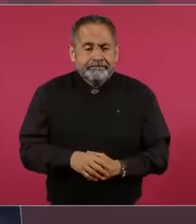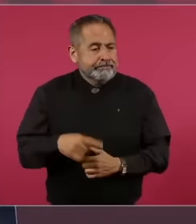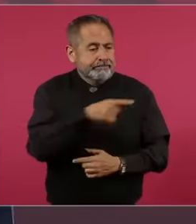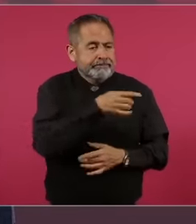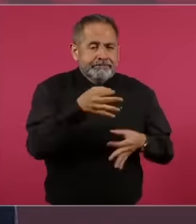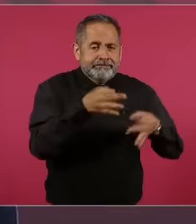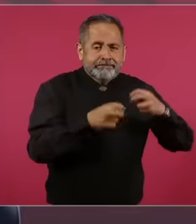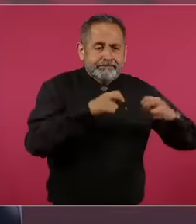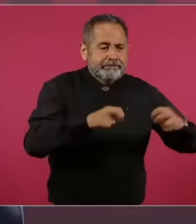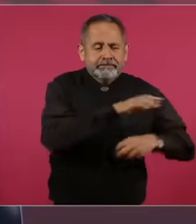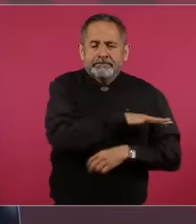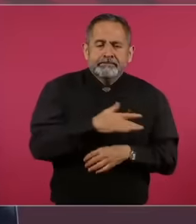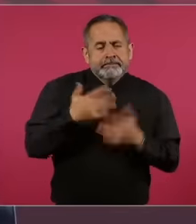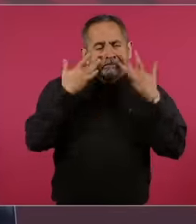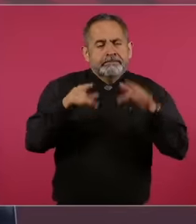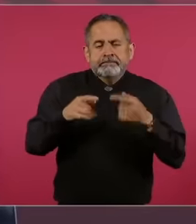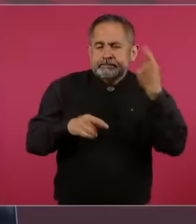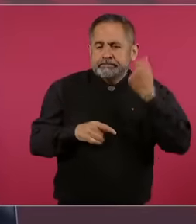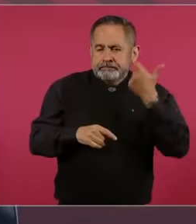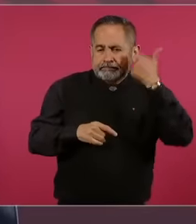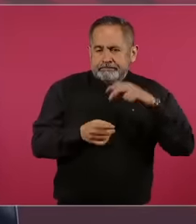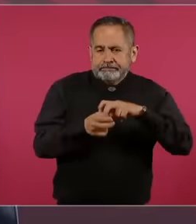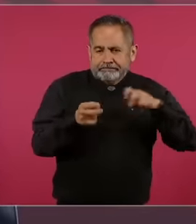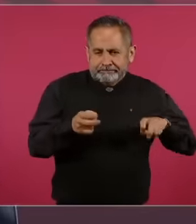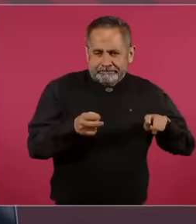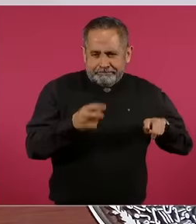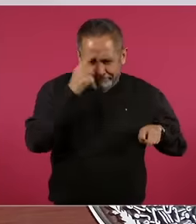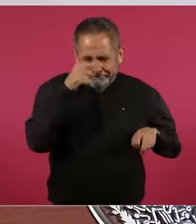ministro jubilado,